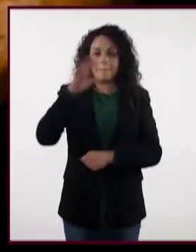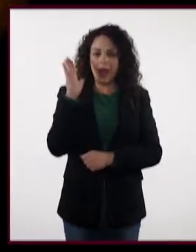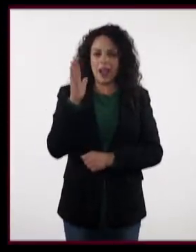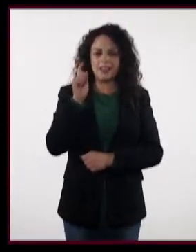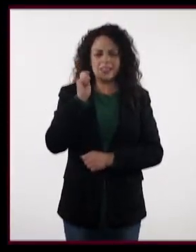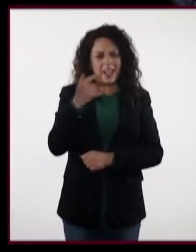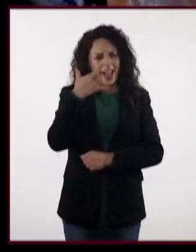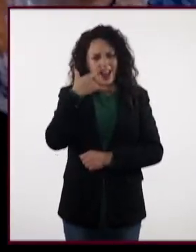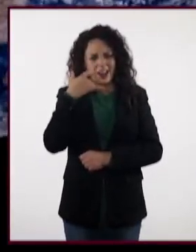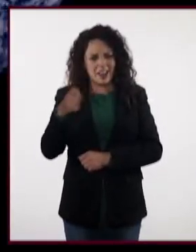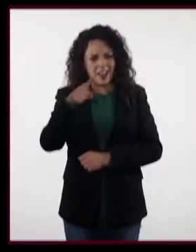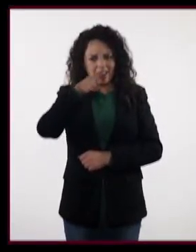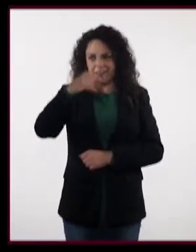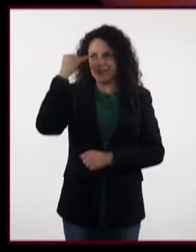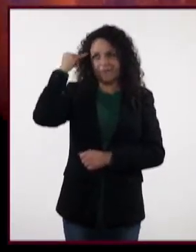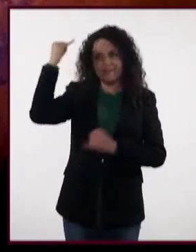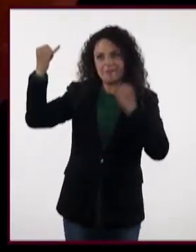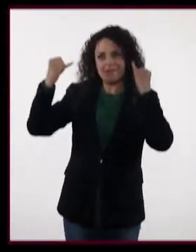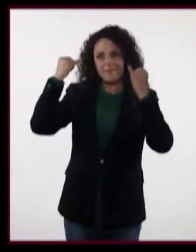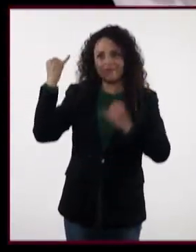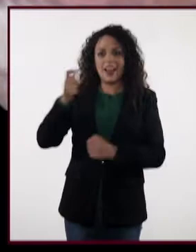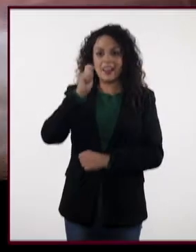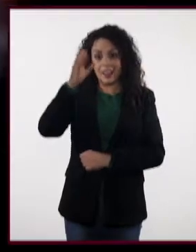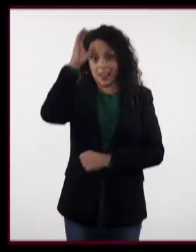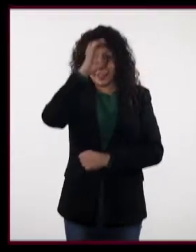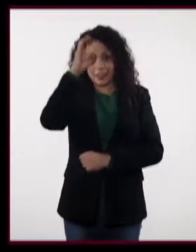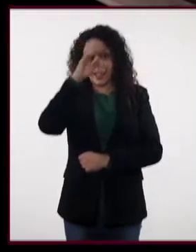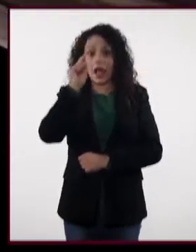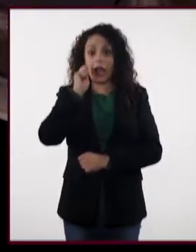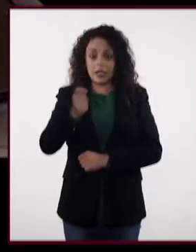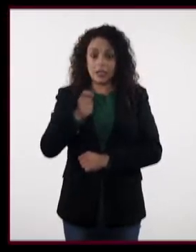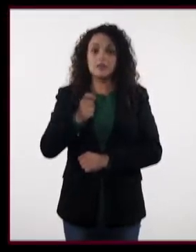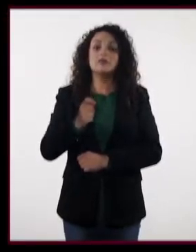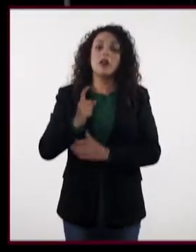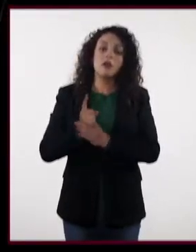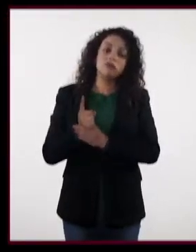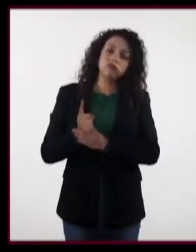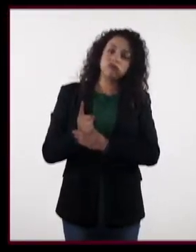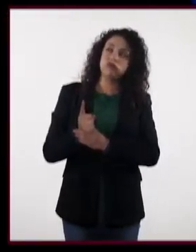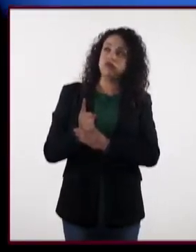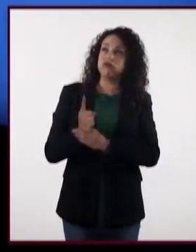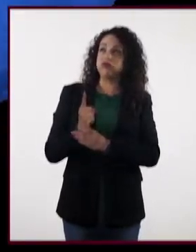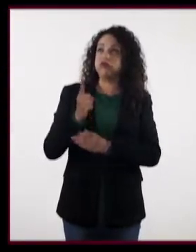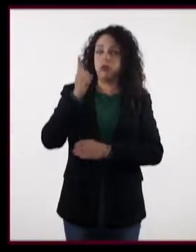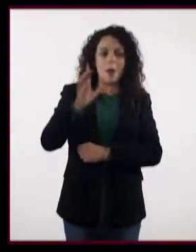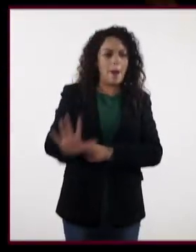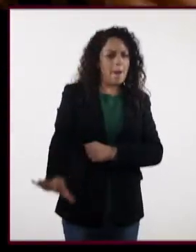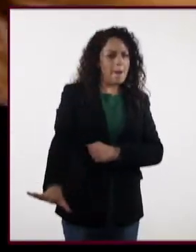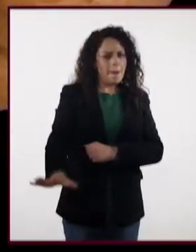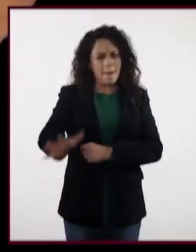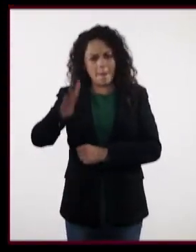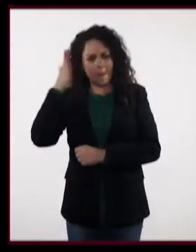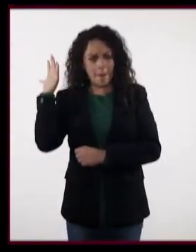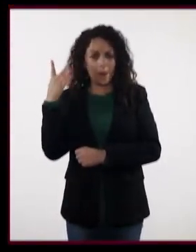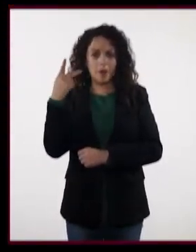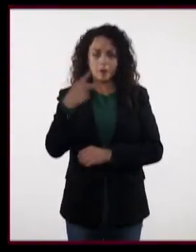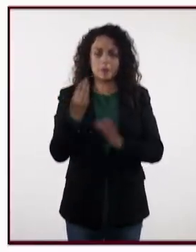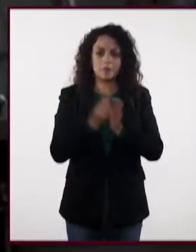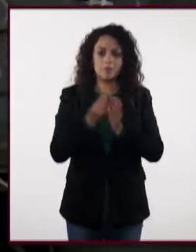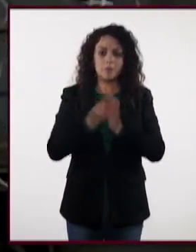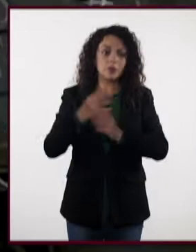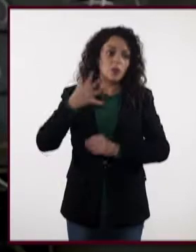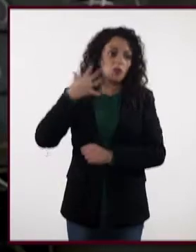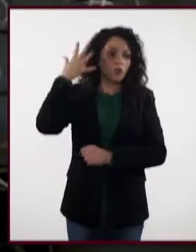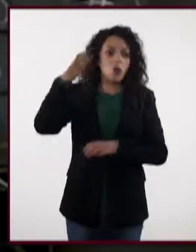que se han imaginado los científicos es el del viaje espacial a gran velocidad. Los prototipos de futuras